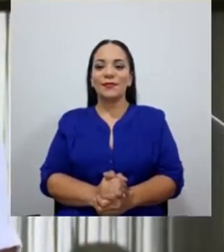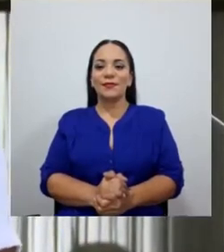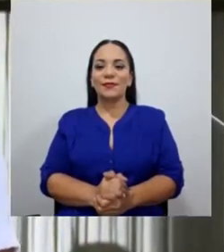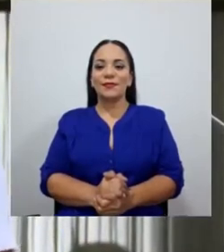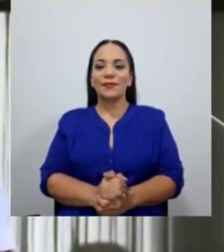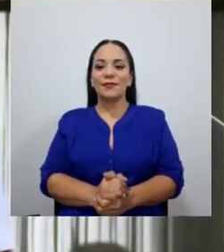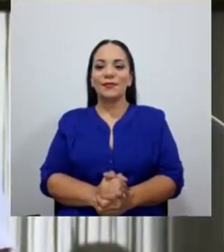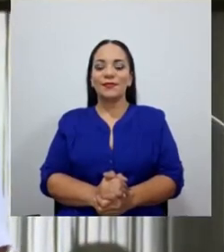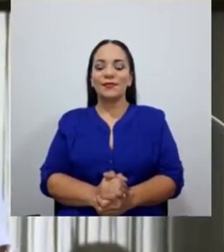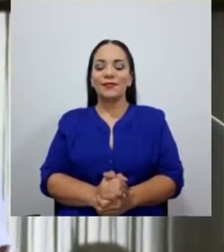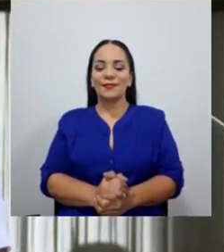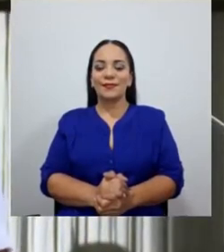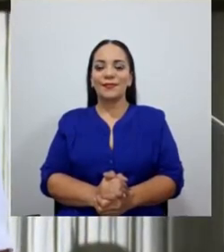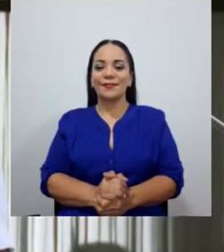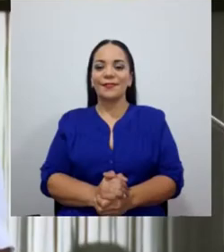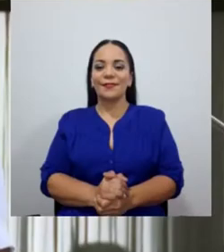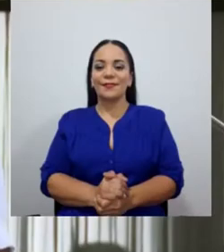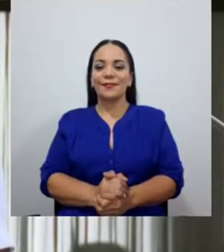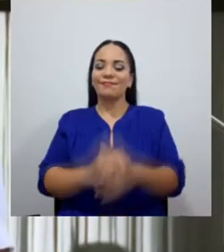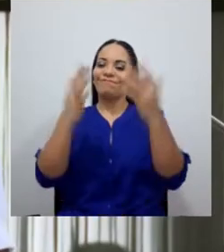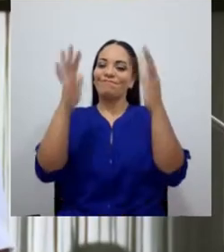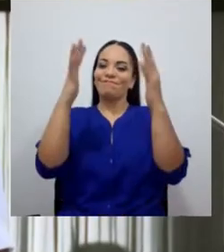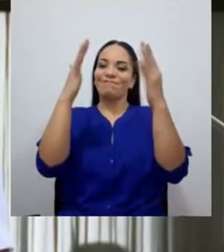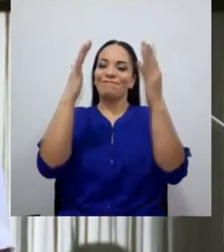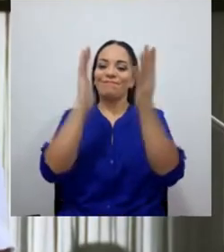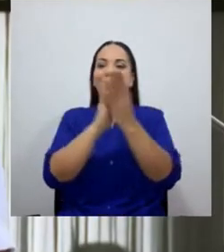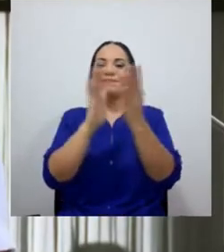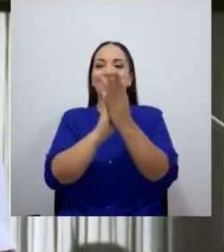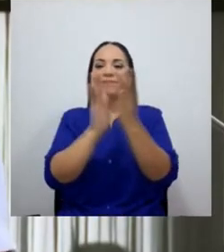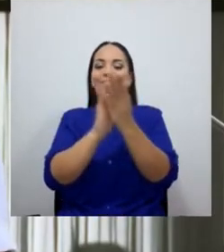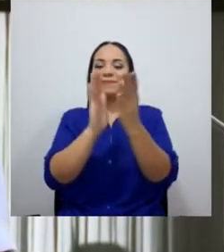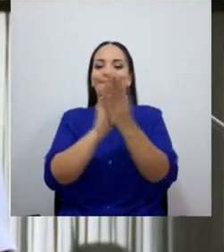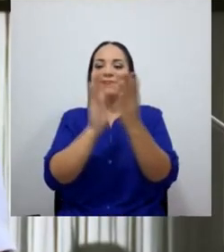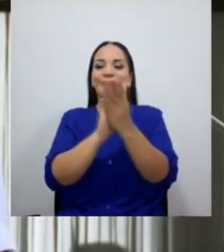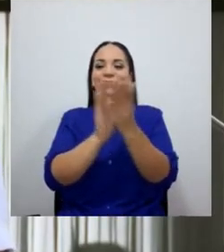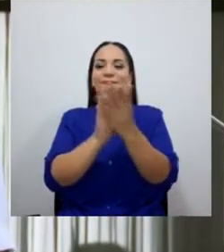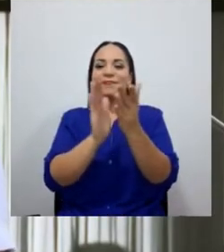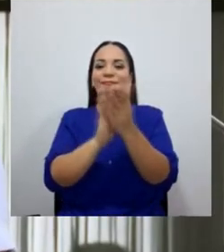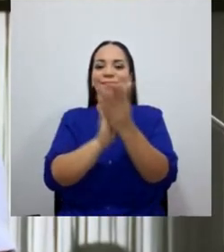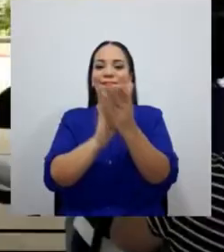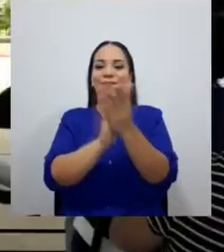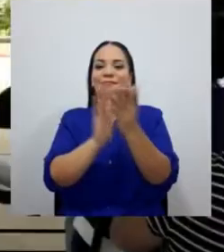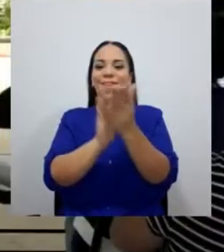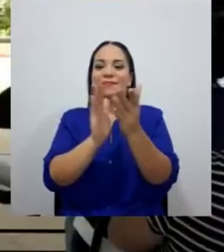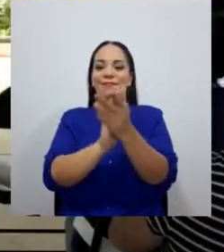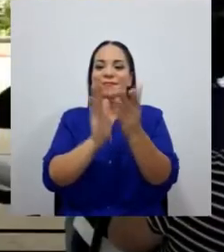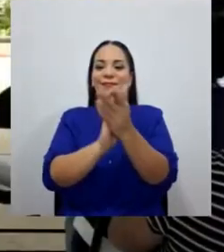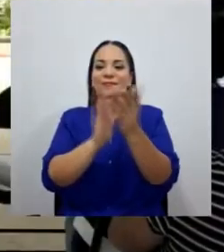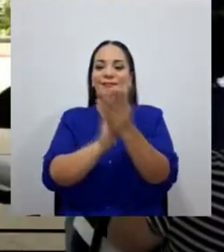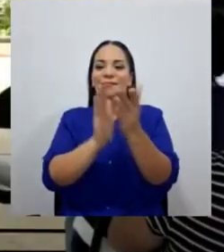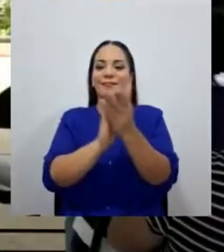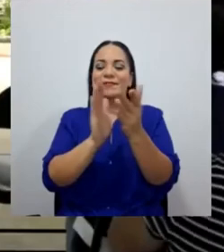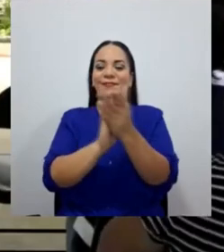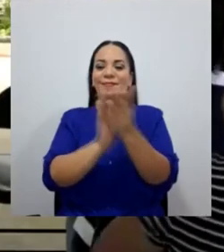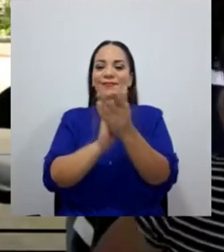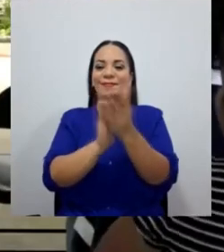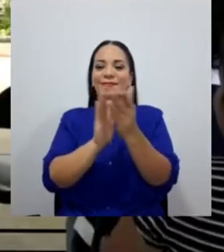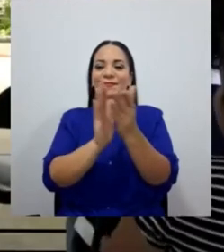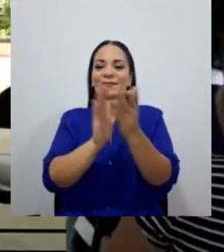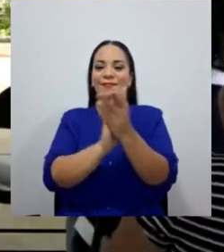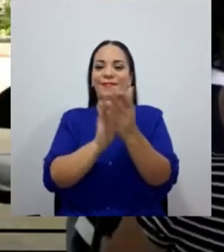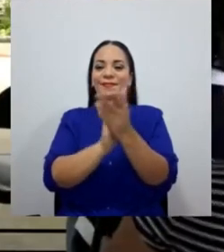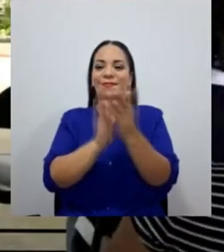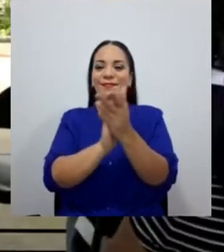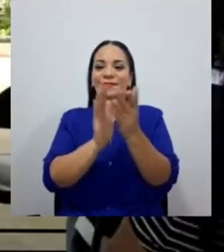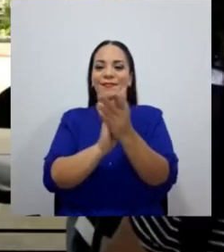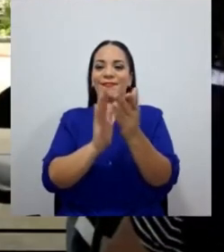Asuntos Indígenas, según obligación de la Ley Indígena y en coordinación con la Mesa Técnica Interinstitucional de Asuntos Indígenas. Este